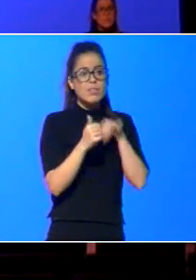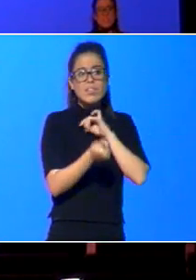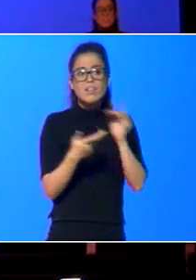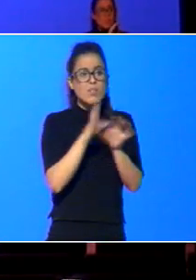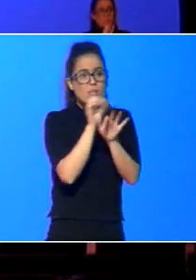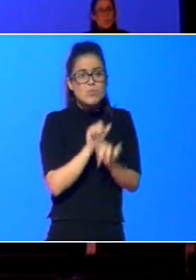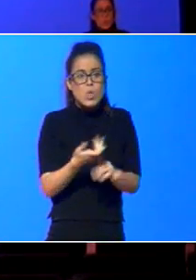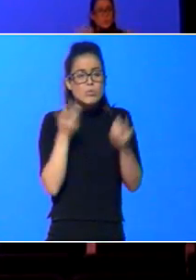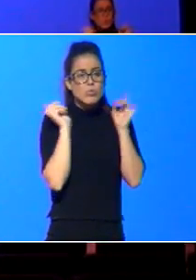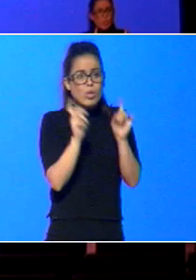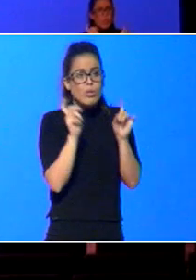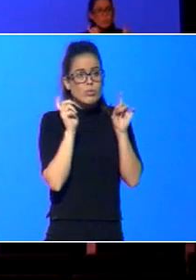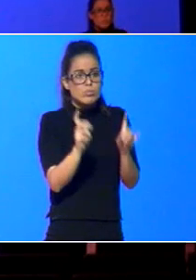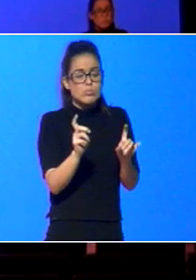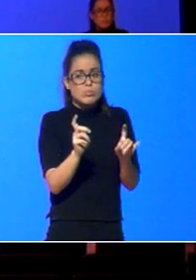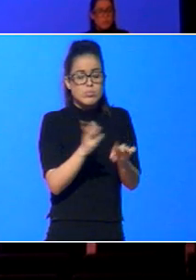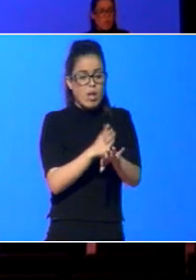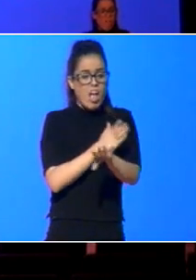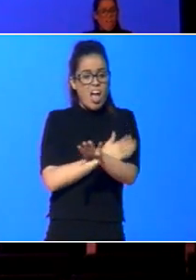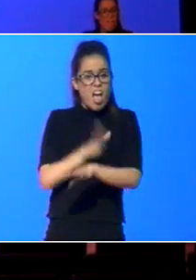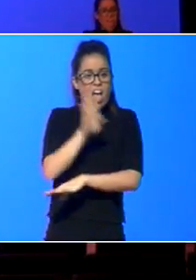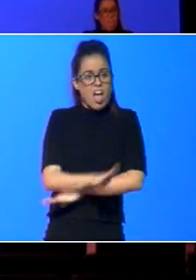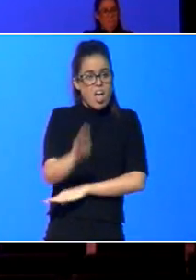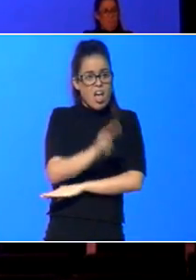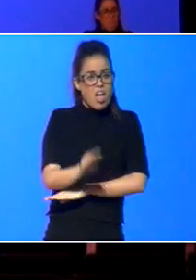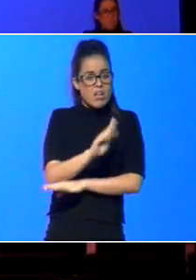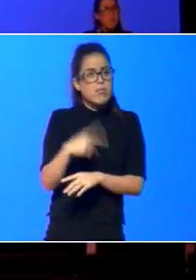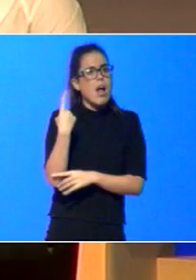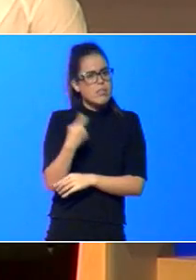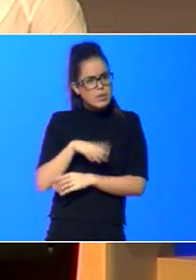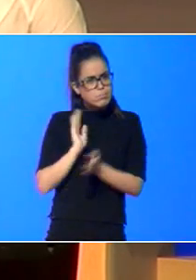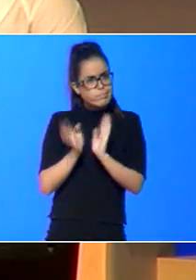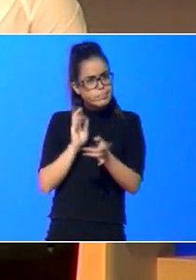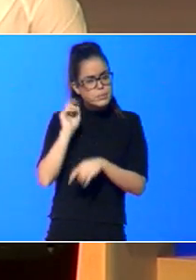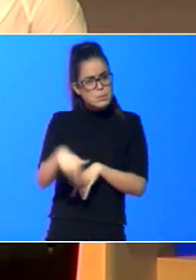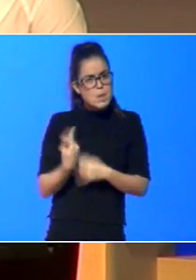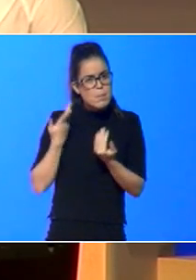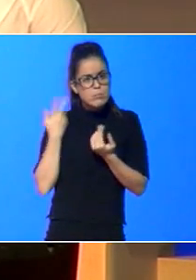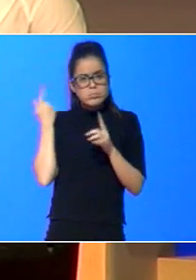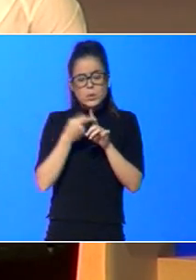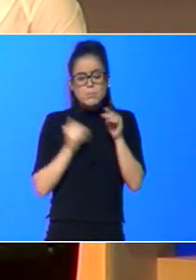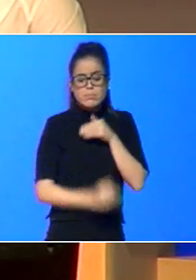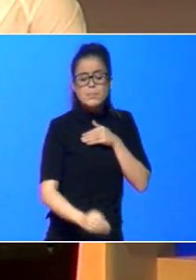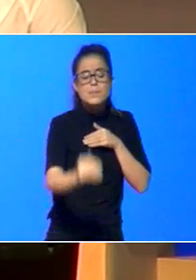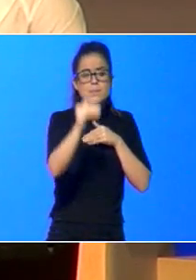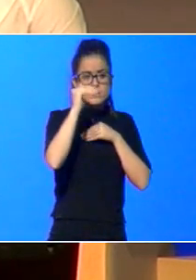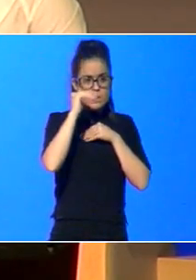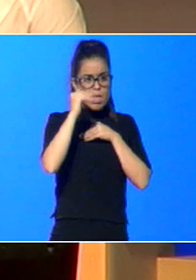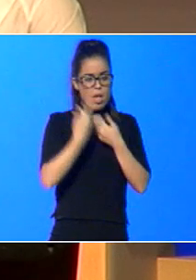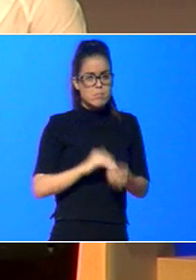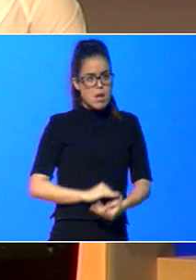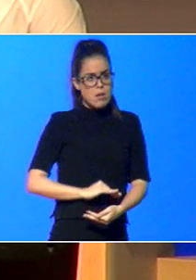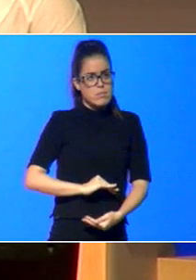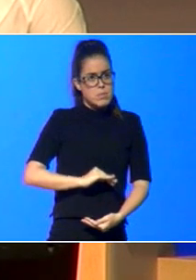educativo cuando le forma ha también de dar pasos para que ese niño adolescente vaya capacitándose para